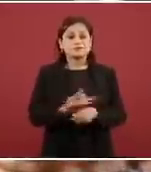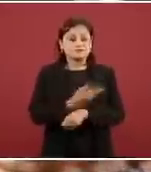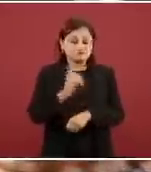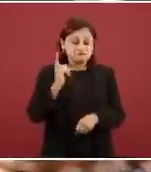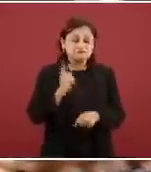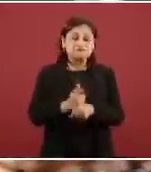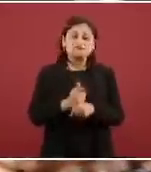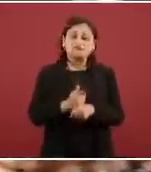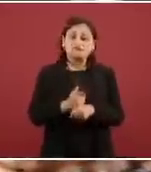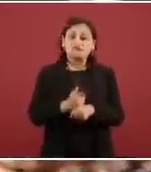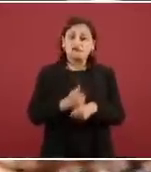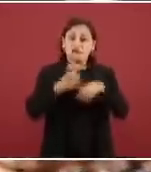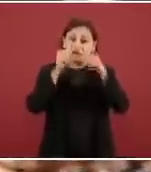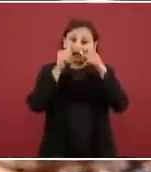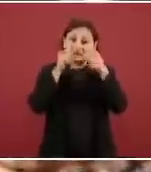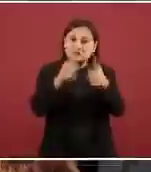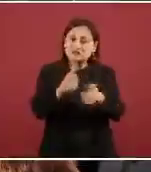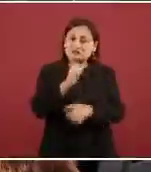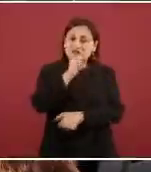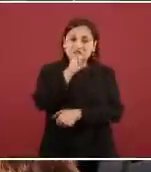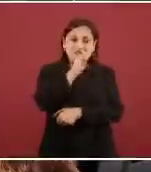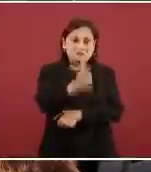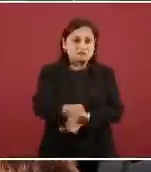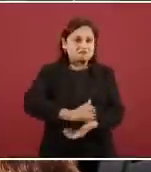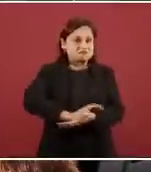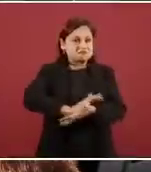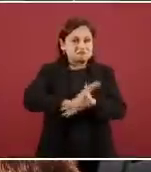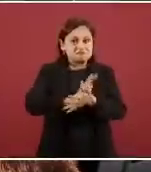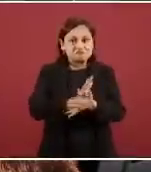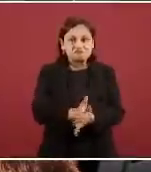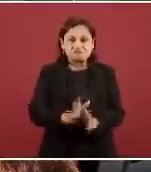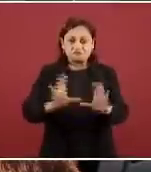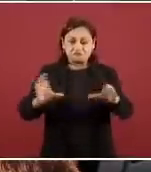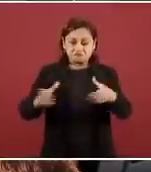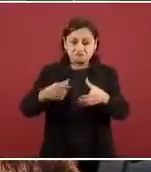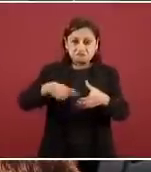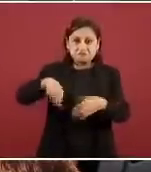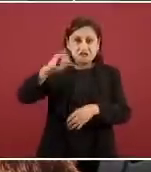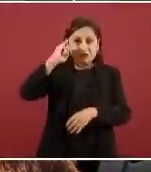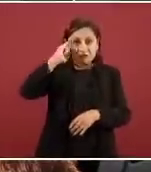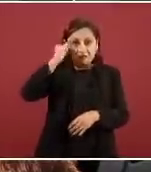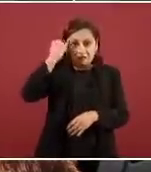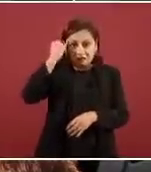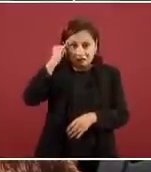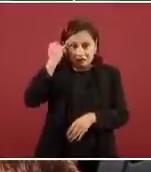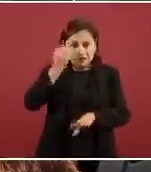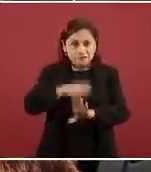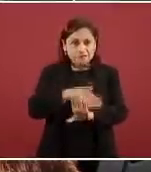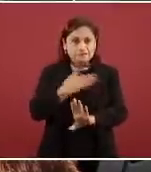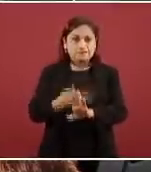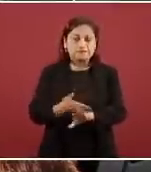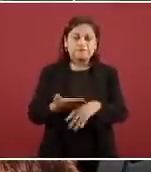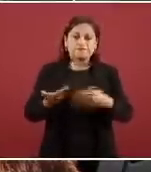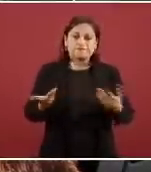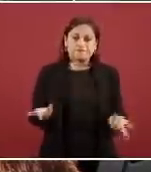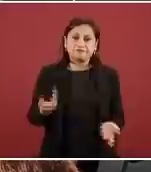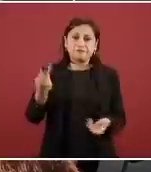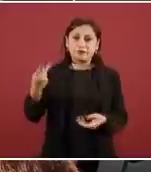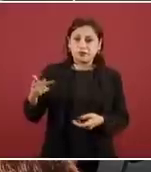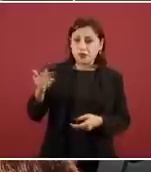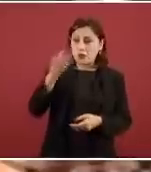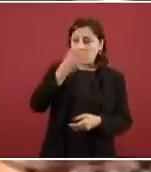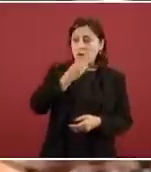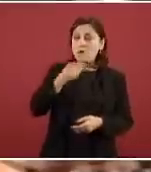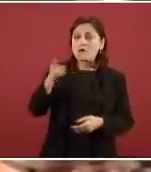básica, discriminatoria, contra pueblos indígenas. Y esta familia está en la desesperación